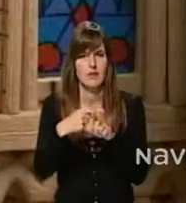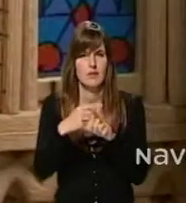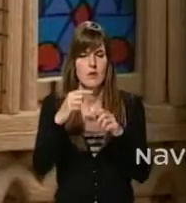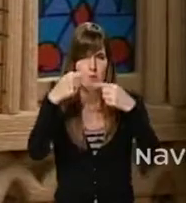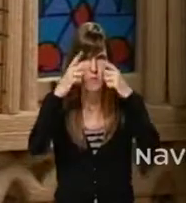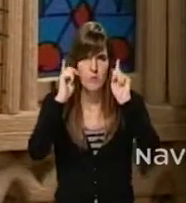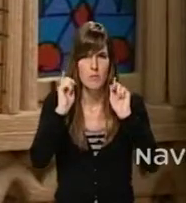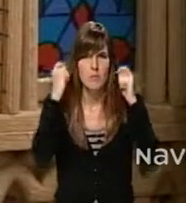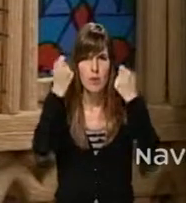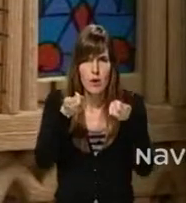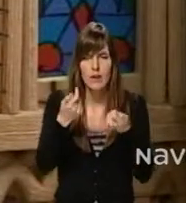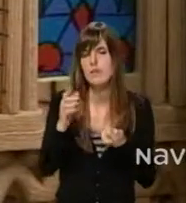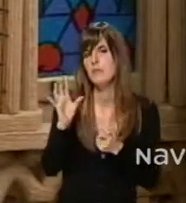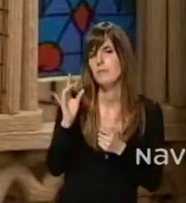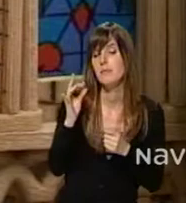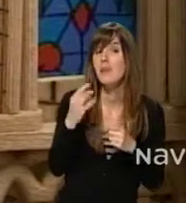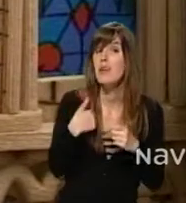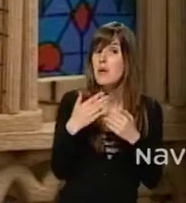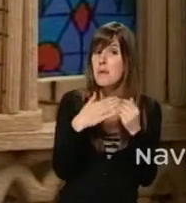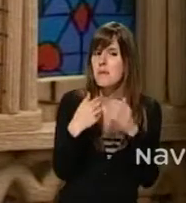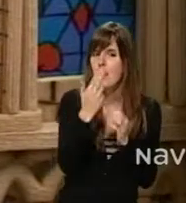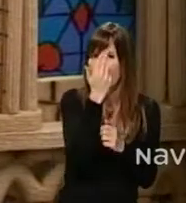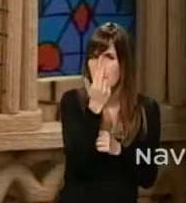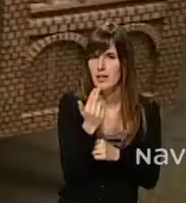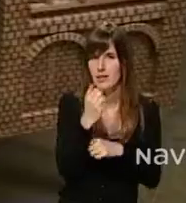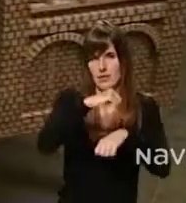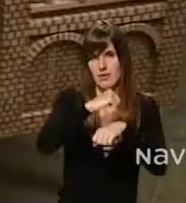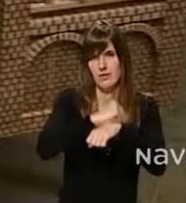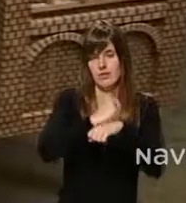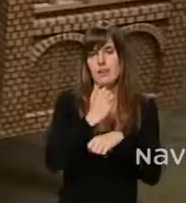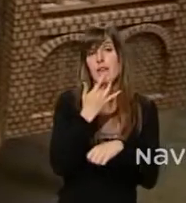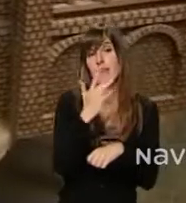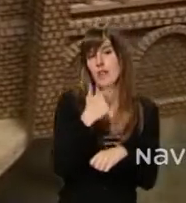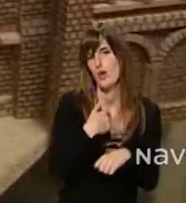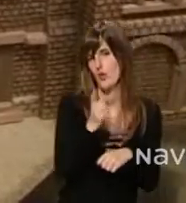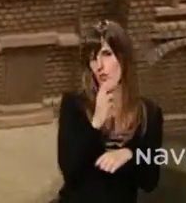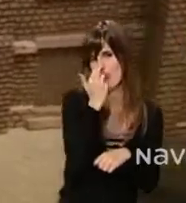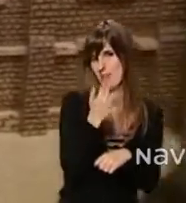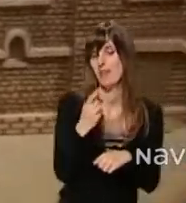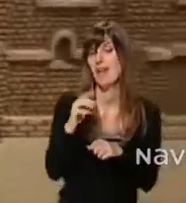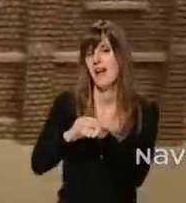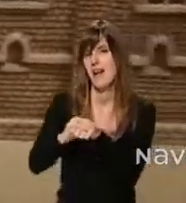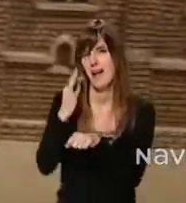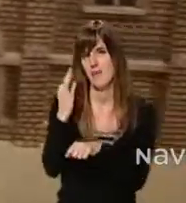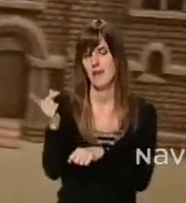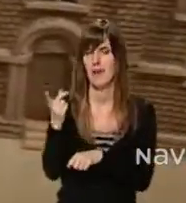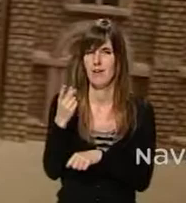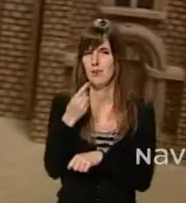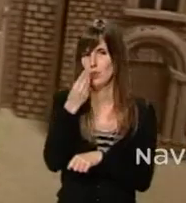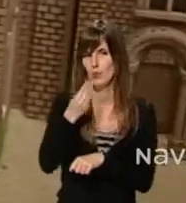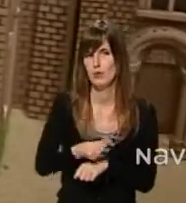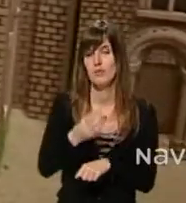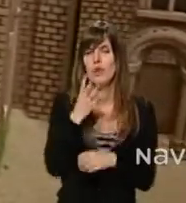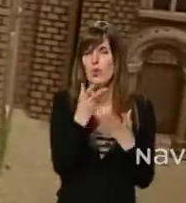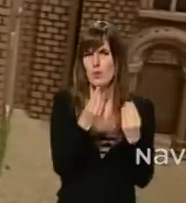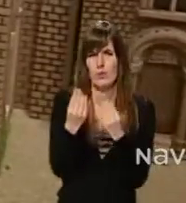vidrieras tienen 95 vidrieras, están pintadas a mano. Concretamente, pues una amiga mía me ha echado una mano porque hay